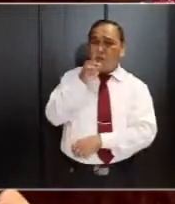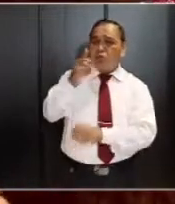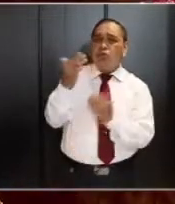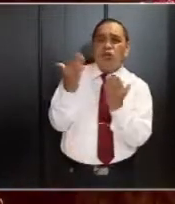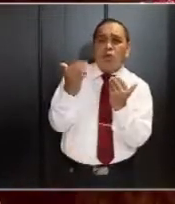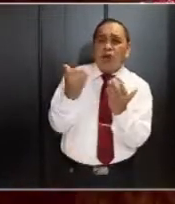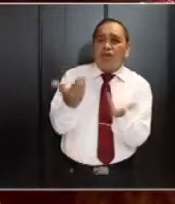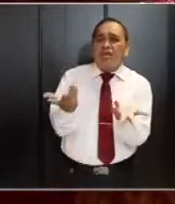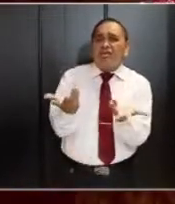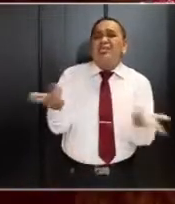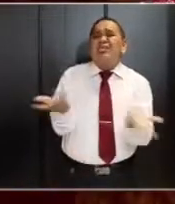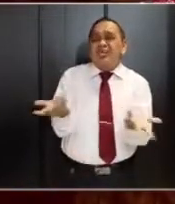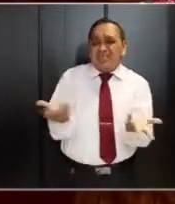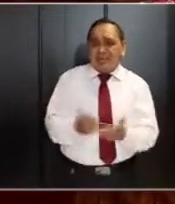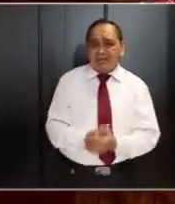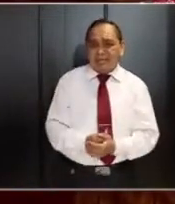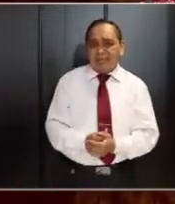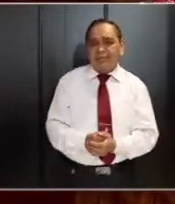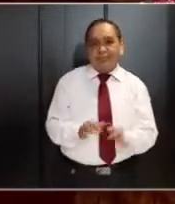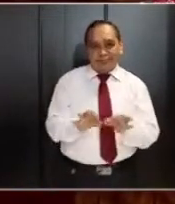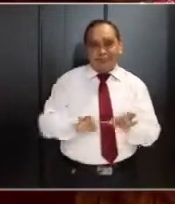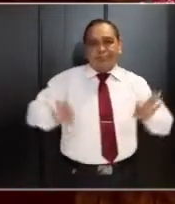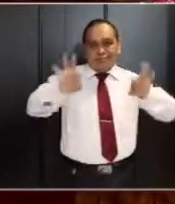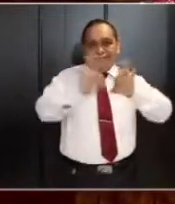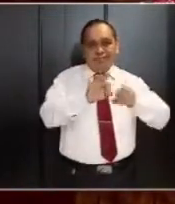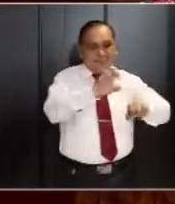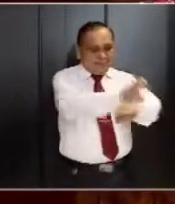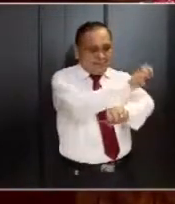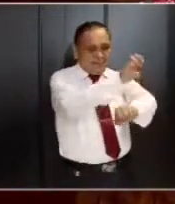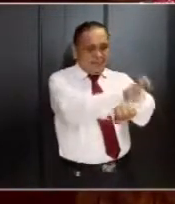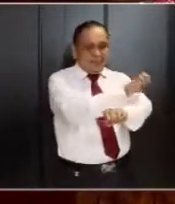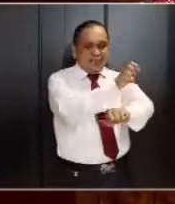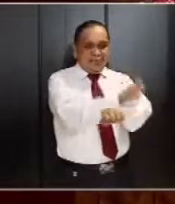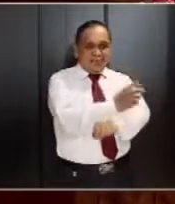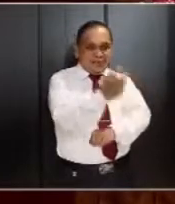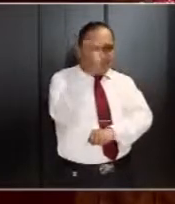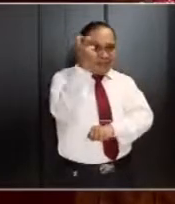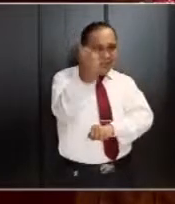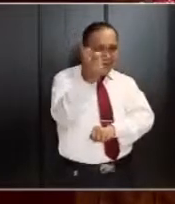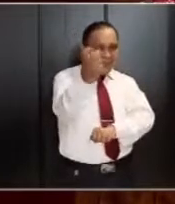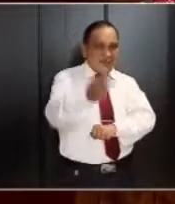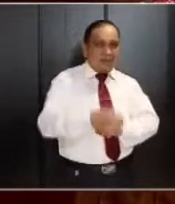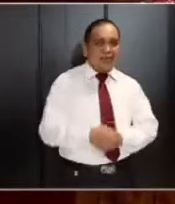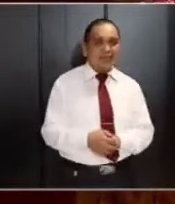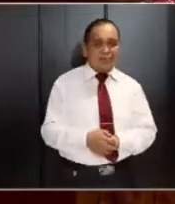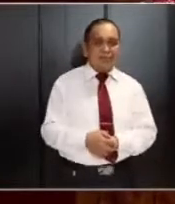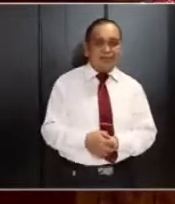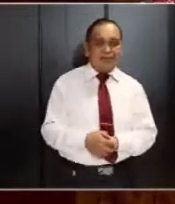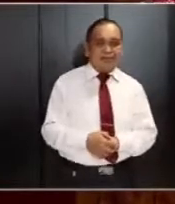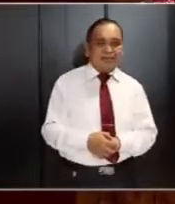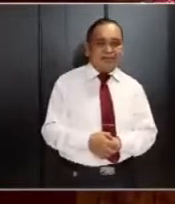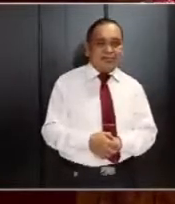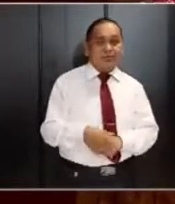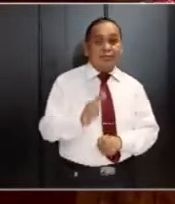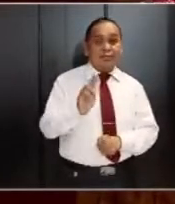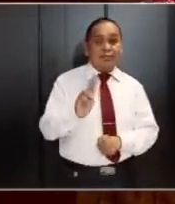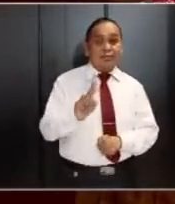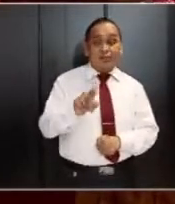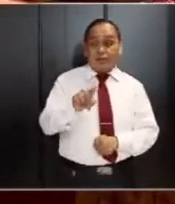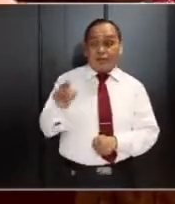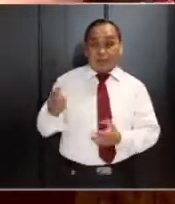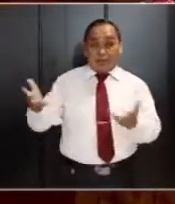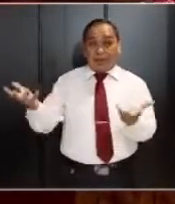energía? Entonces es muy importante la energía y es una de las apuestas, no se ve de la noche a la mañana como quieren estos